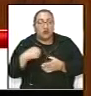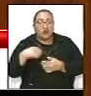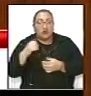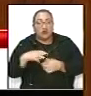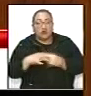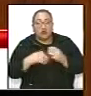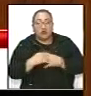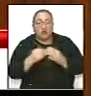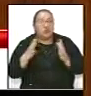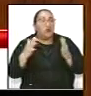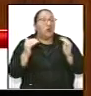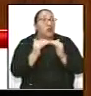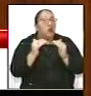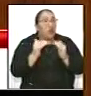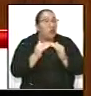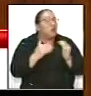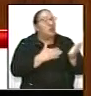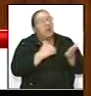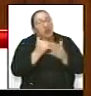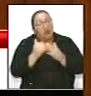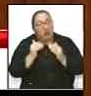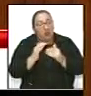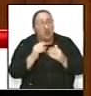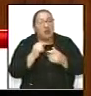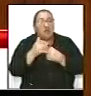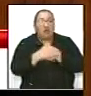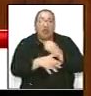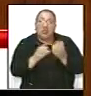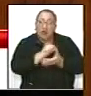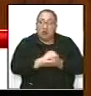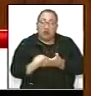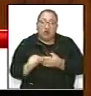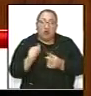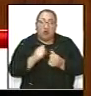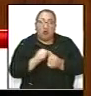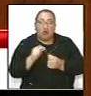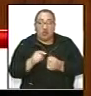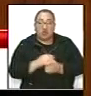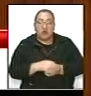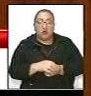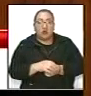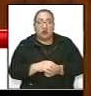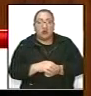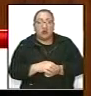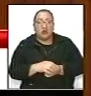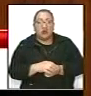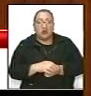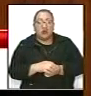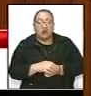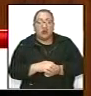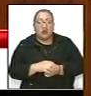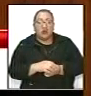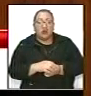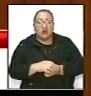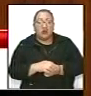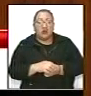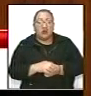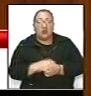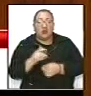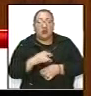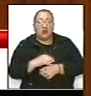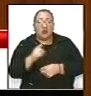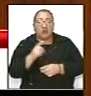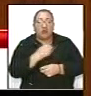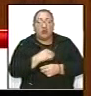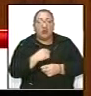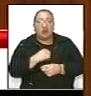la desigualdad y la pobreza. En ese contexto, le toca a este Ministerio de